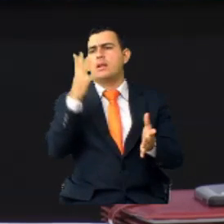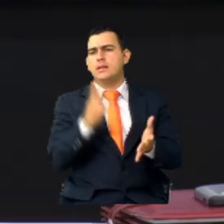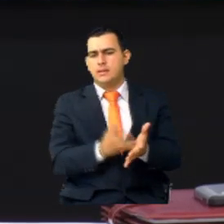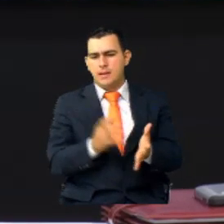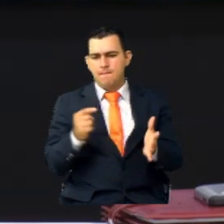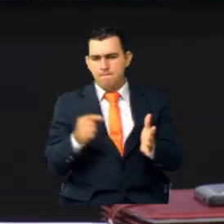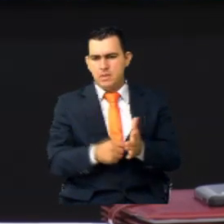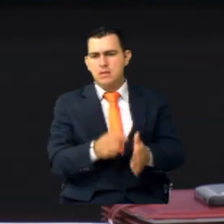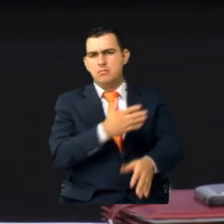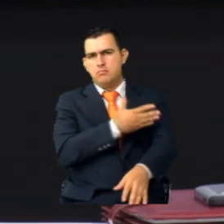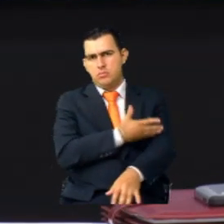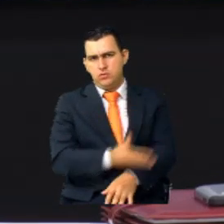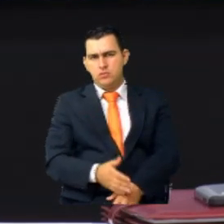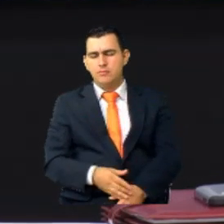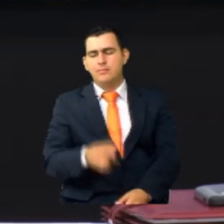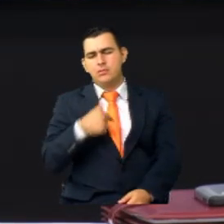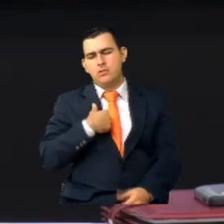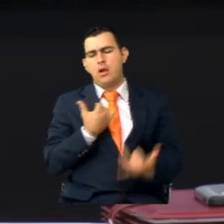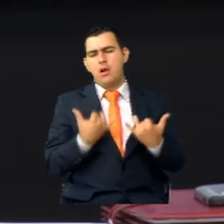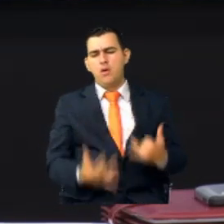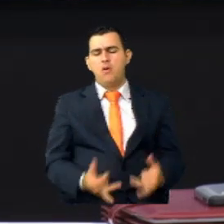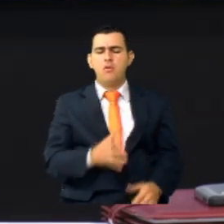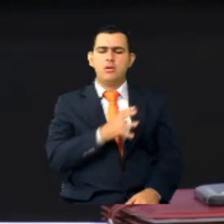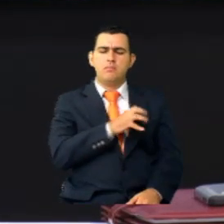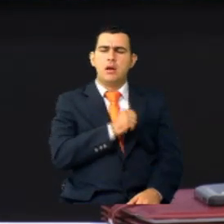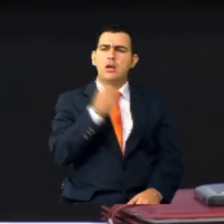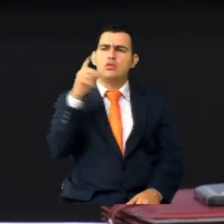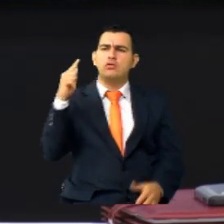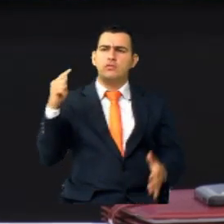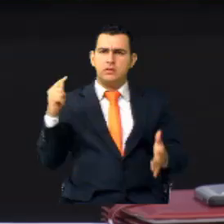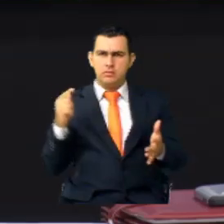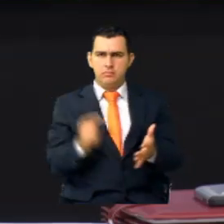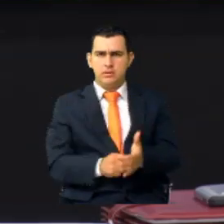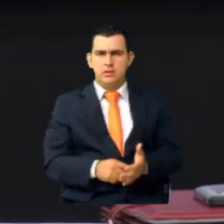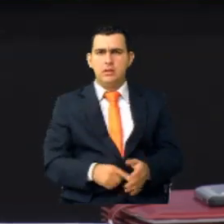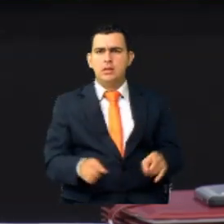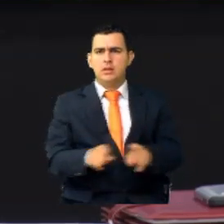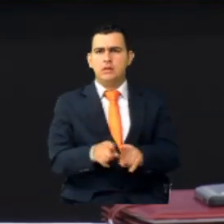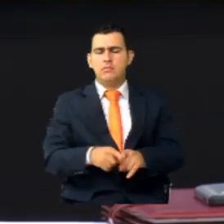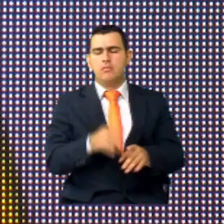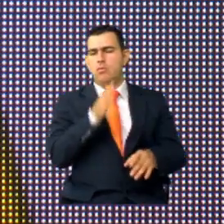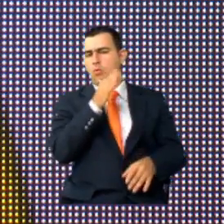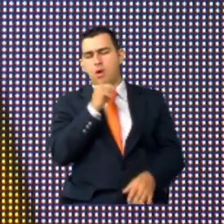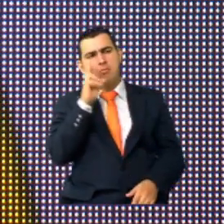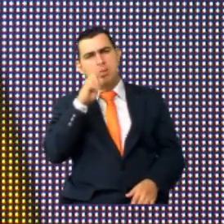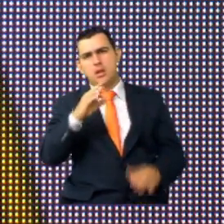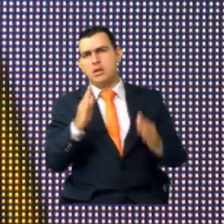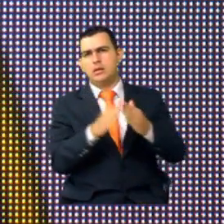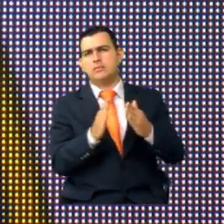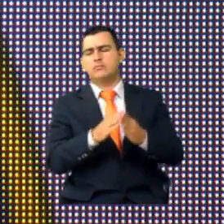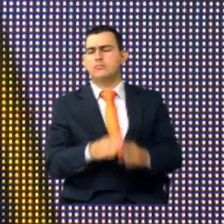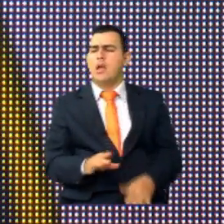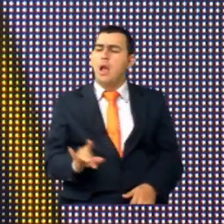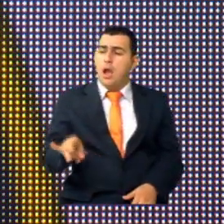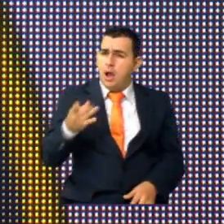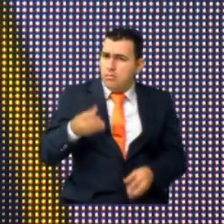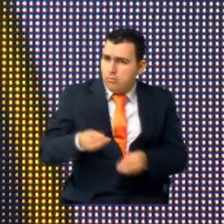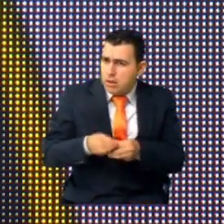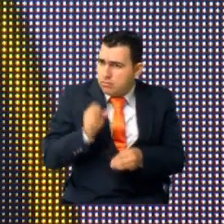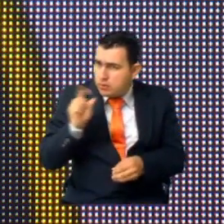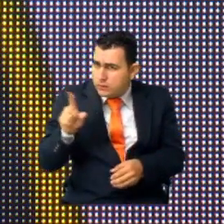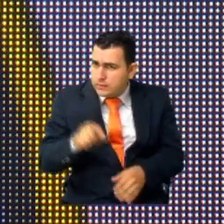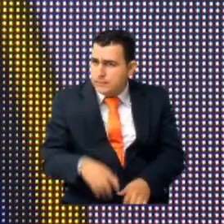EDUA. Es triste que hoy tan solo manejen 12 mil y no se vean buenas viviendas. Yannick tiene contrapregunta para el